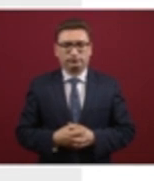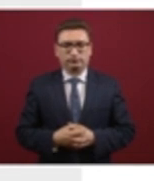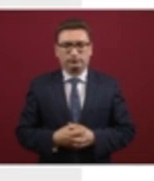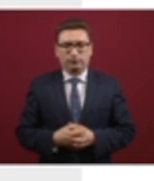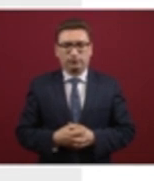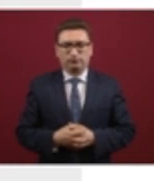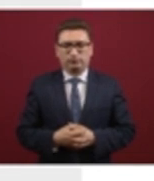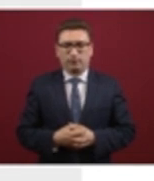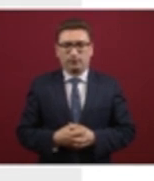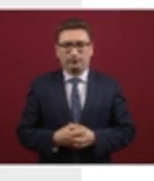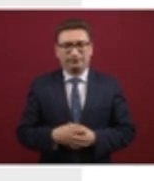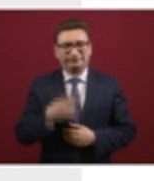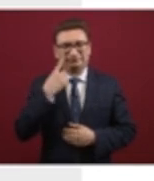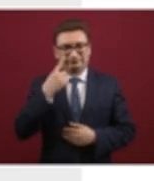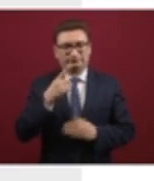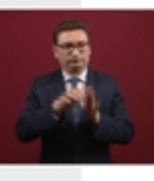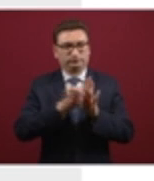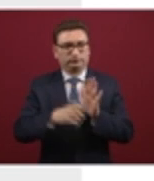Es un ejemplo.